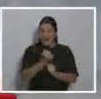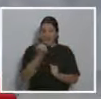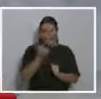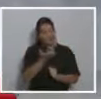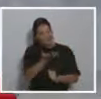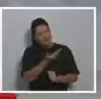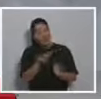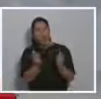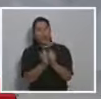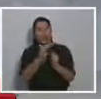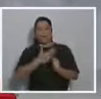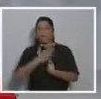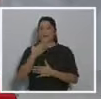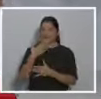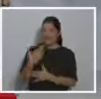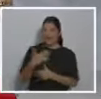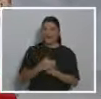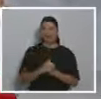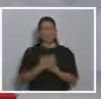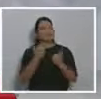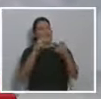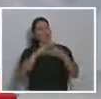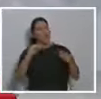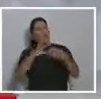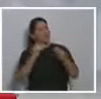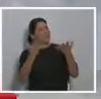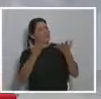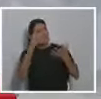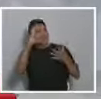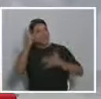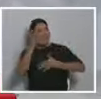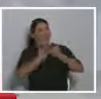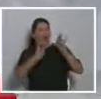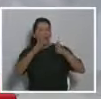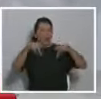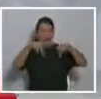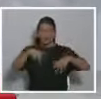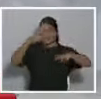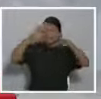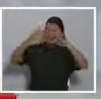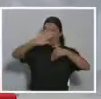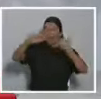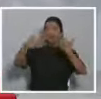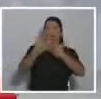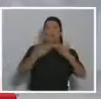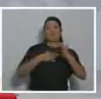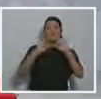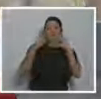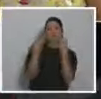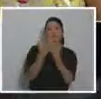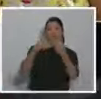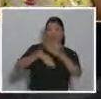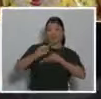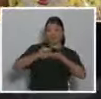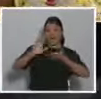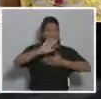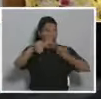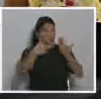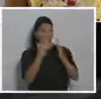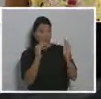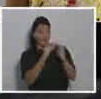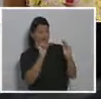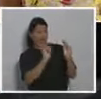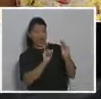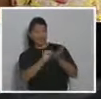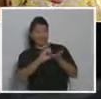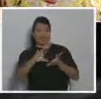invito para que se venga aquí, gracias, doña Marta, conmigo. Y cuénteme, ¿tiene saludos para alguien? Para toda mi familia allá en San Carlos. ¿Sí? ¿Todos están allá? Todos. Pues